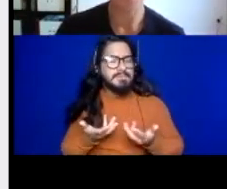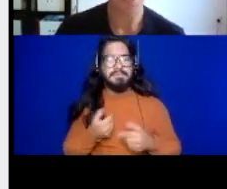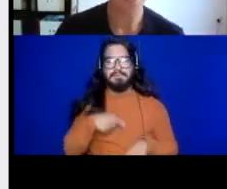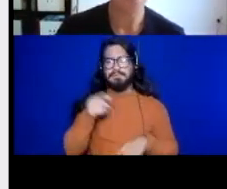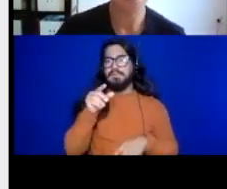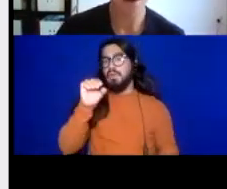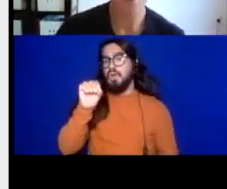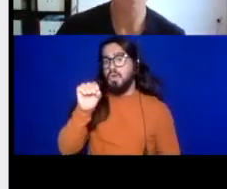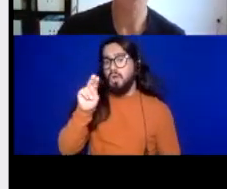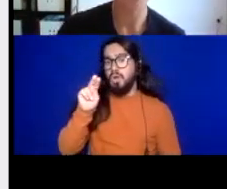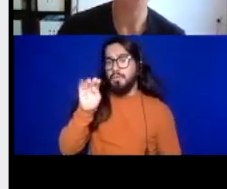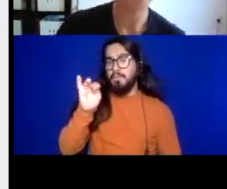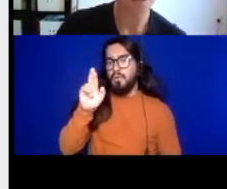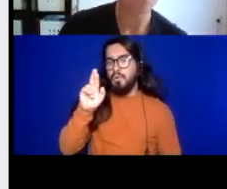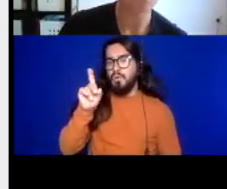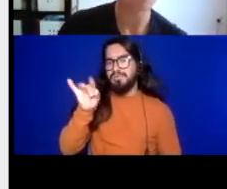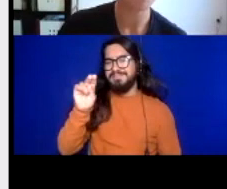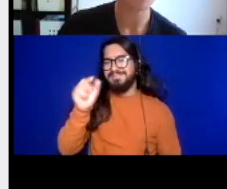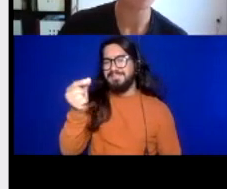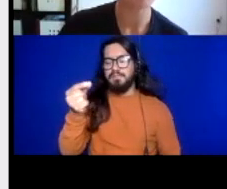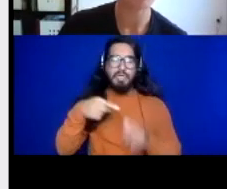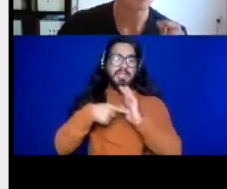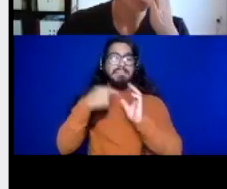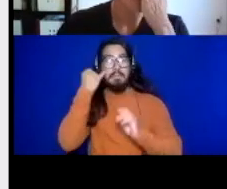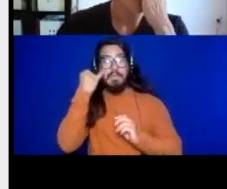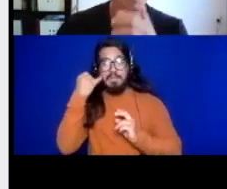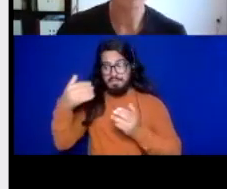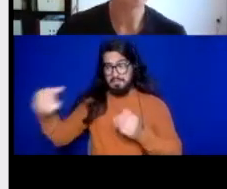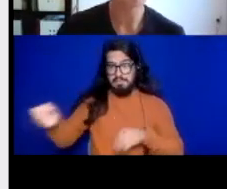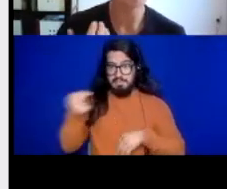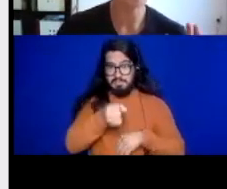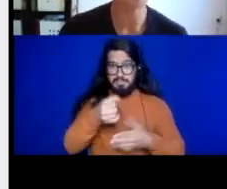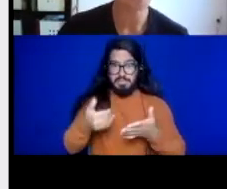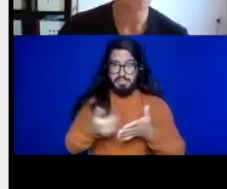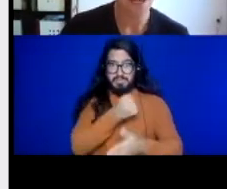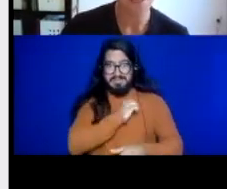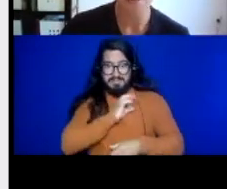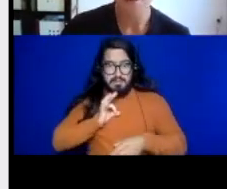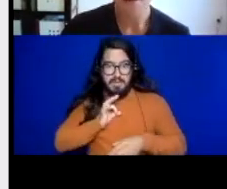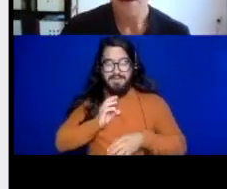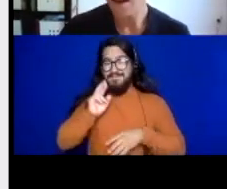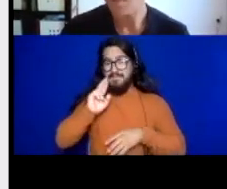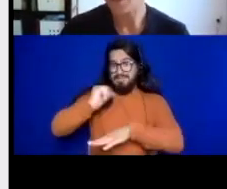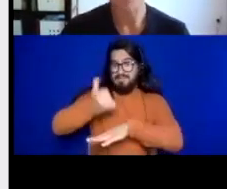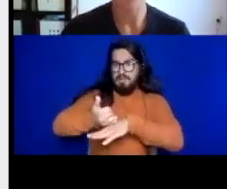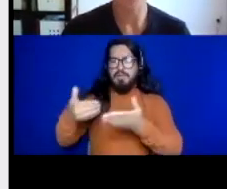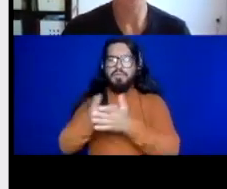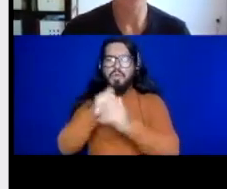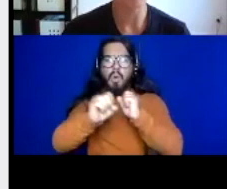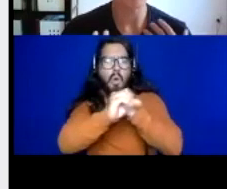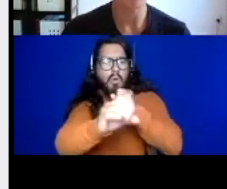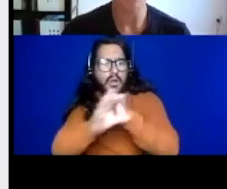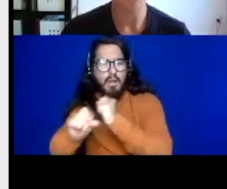cuando traen a alguien a trabajar, eso es un buen momento, cuando tienen nuevo personal o si tienen una nueva